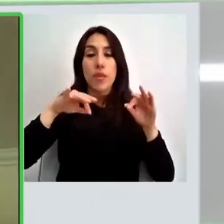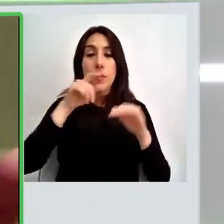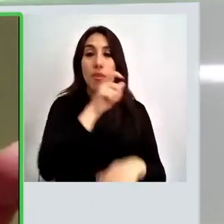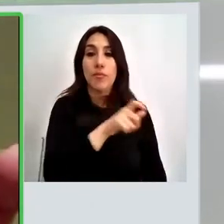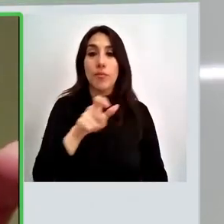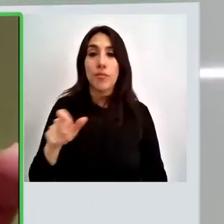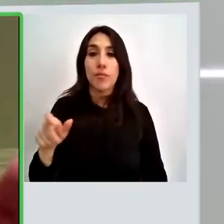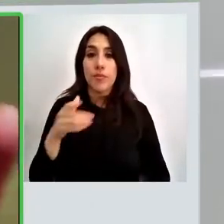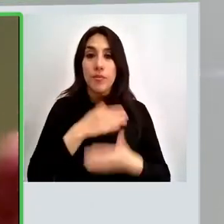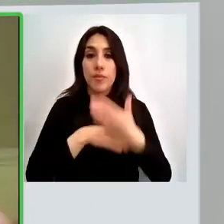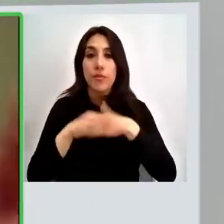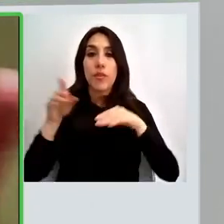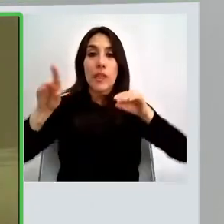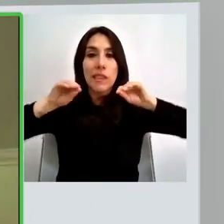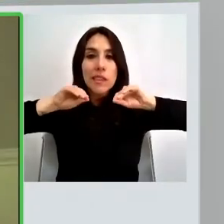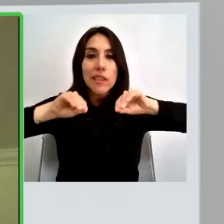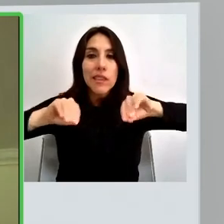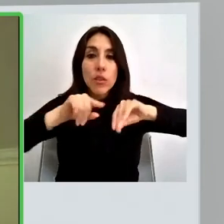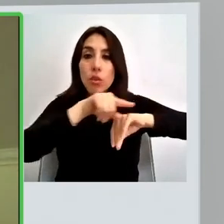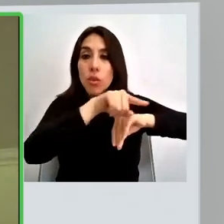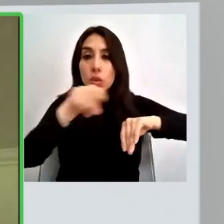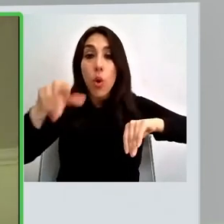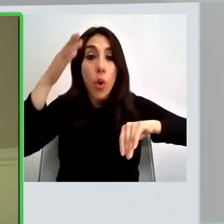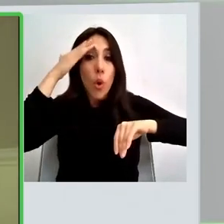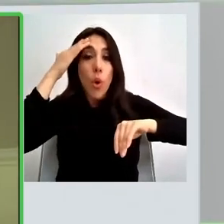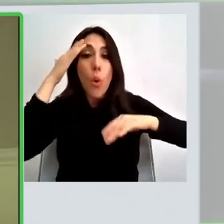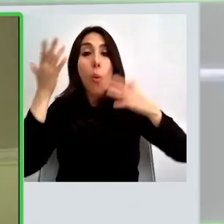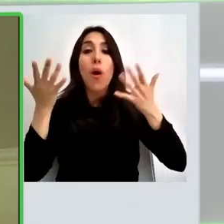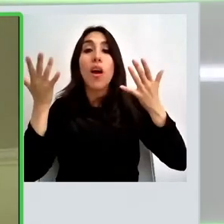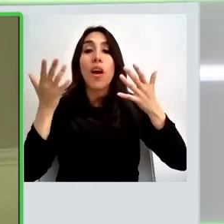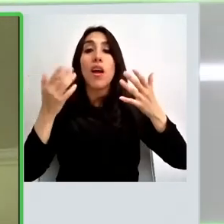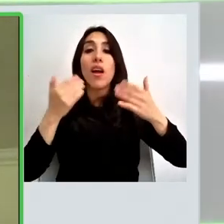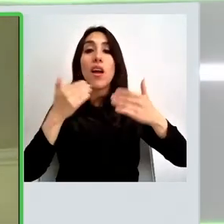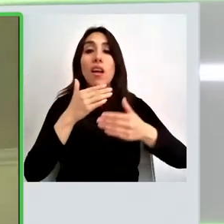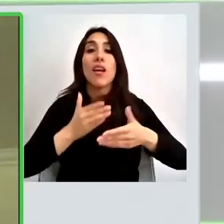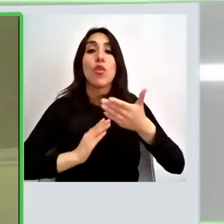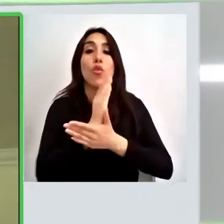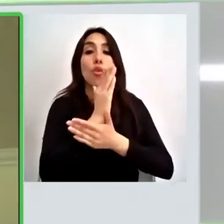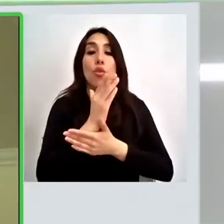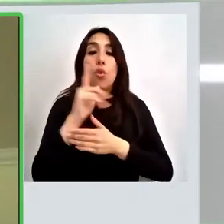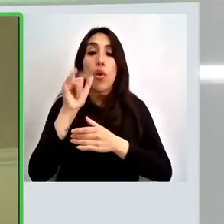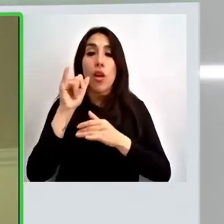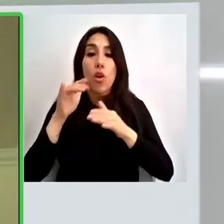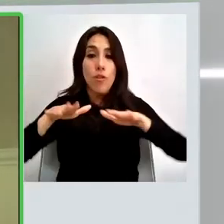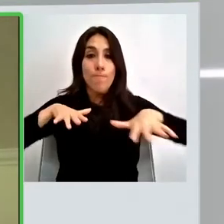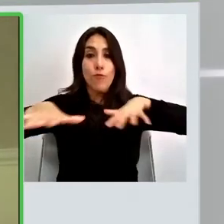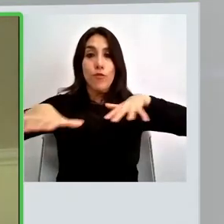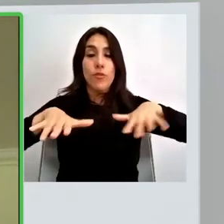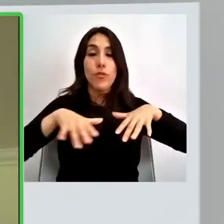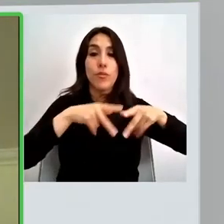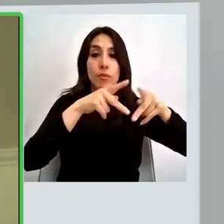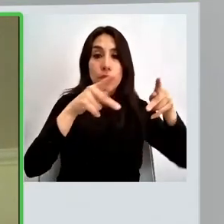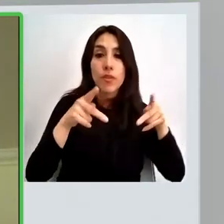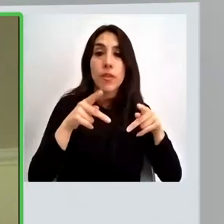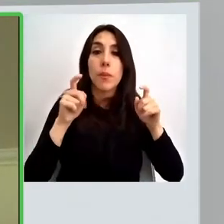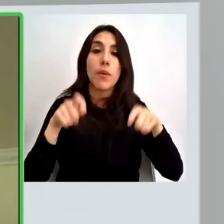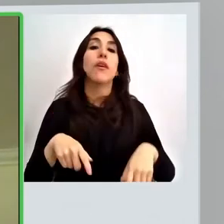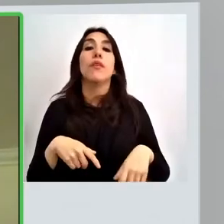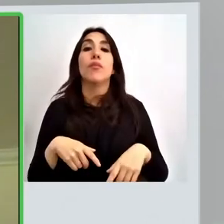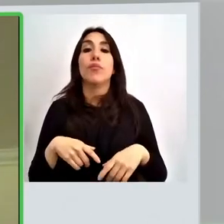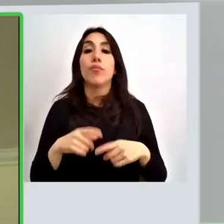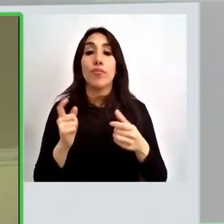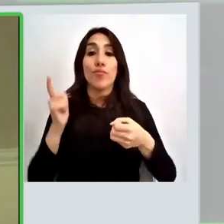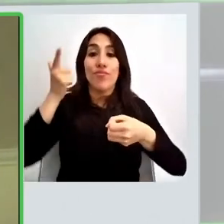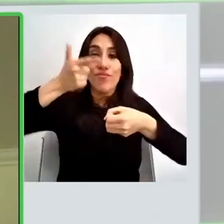son sus derechos y las organizaciones también se tendrían que instituir para que se asegure que se